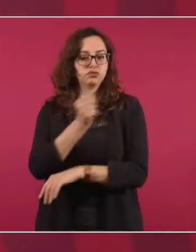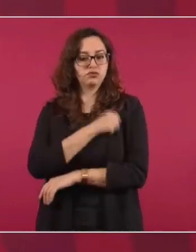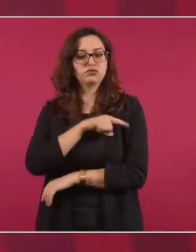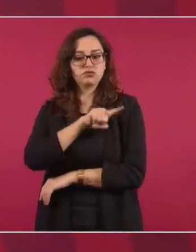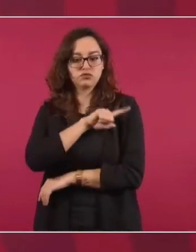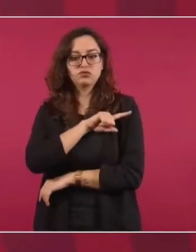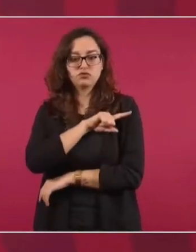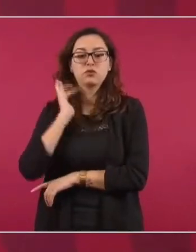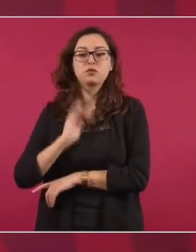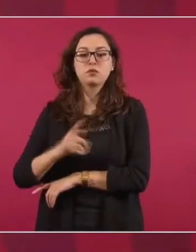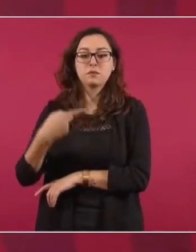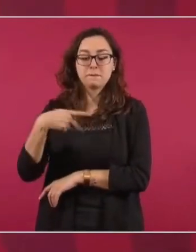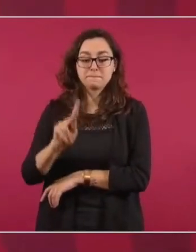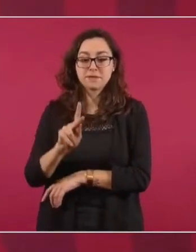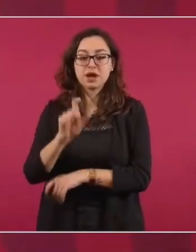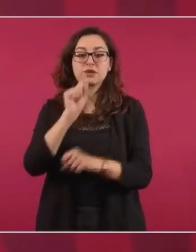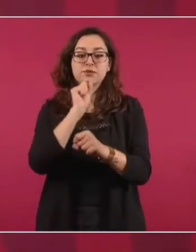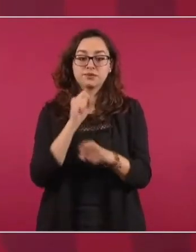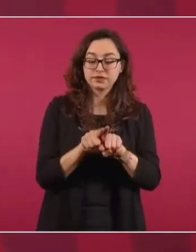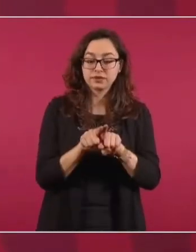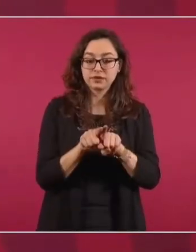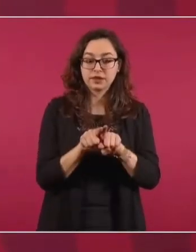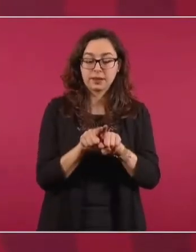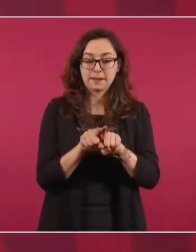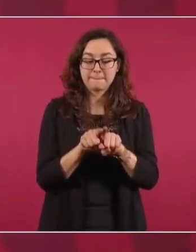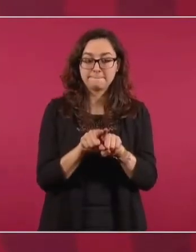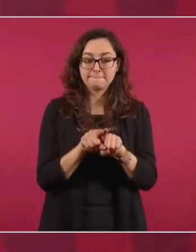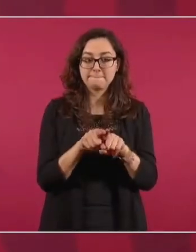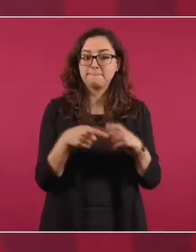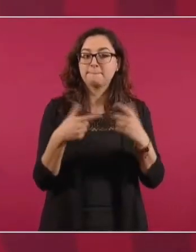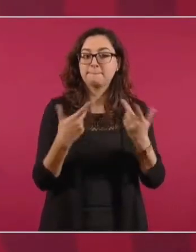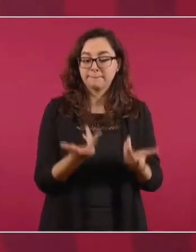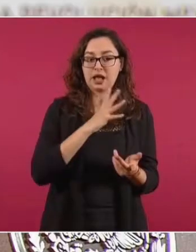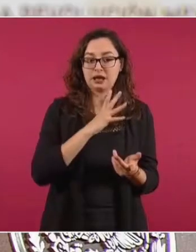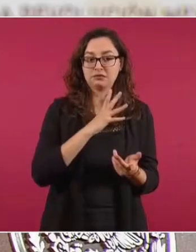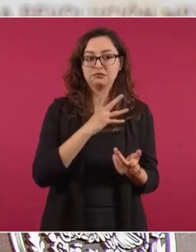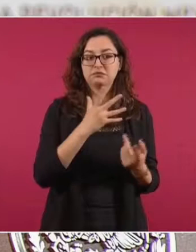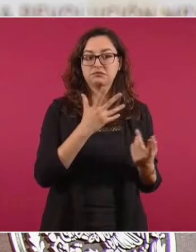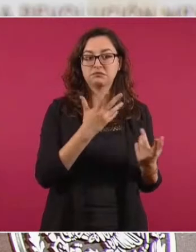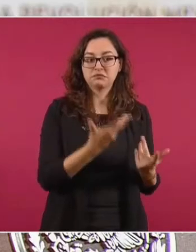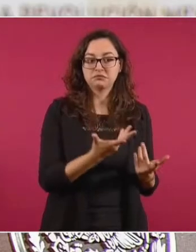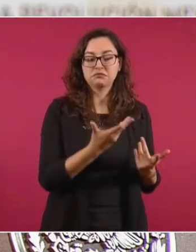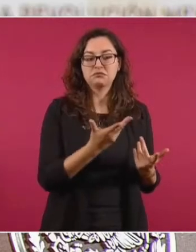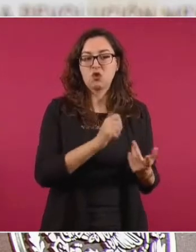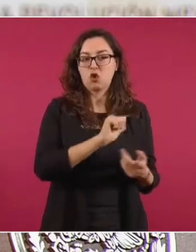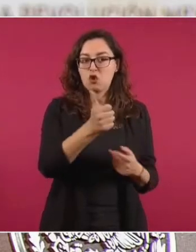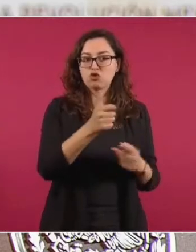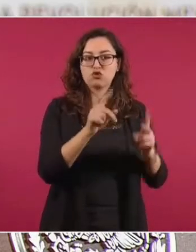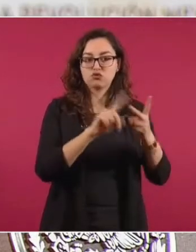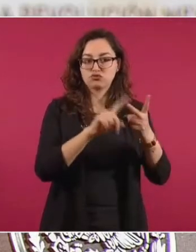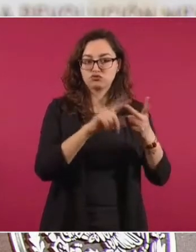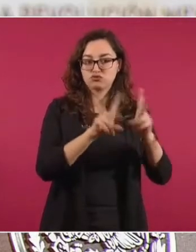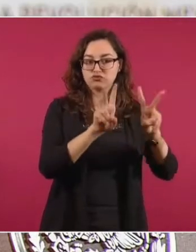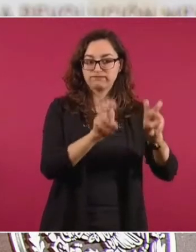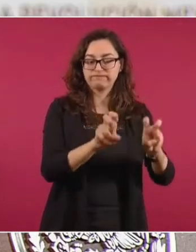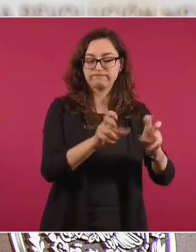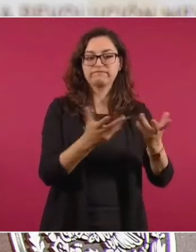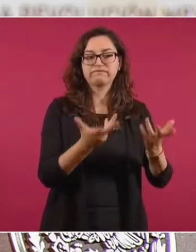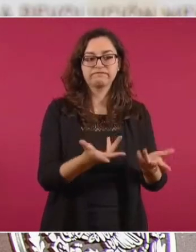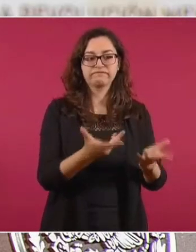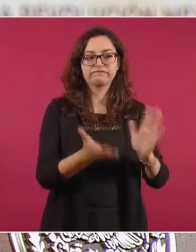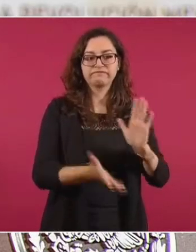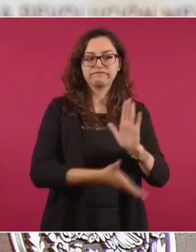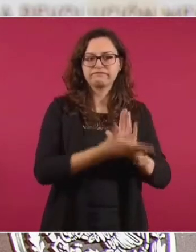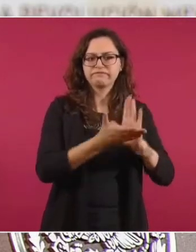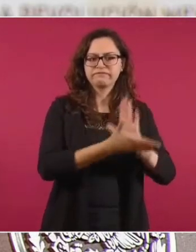Se va a informar sobre las obras viales que se están